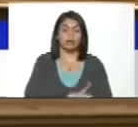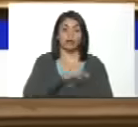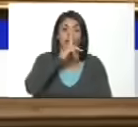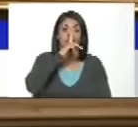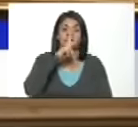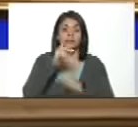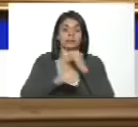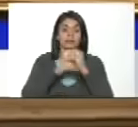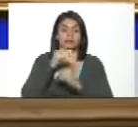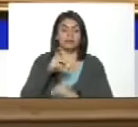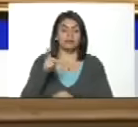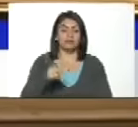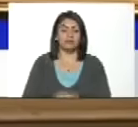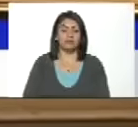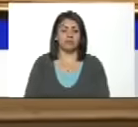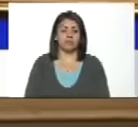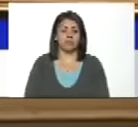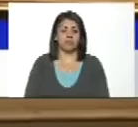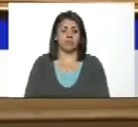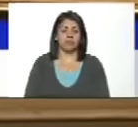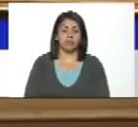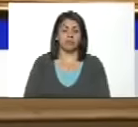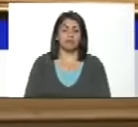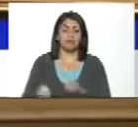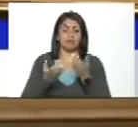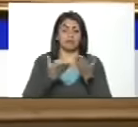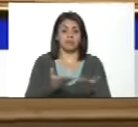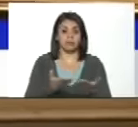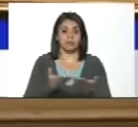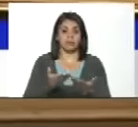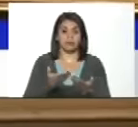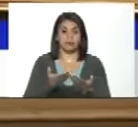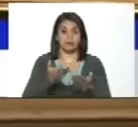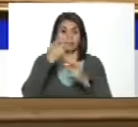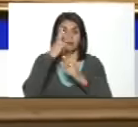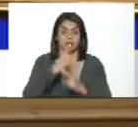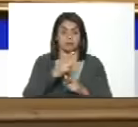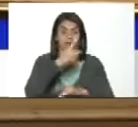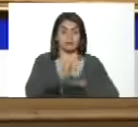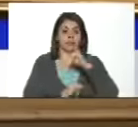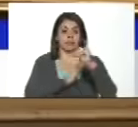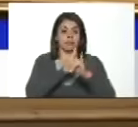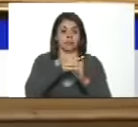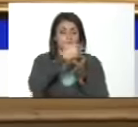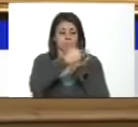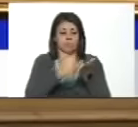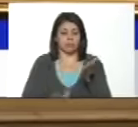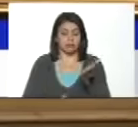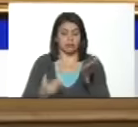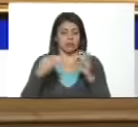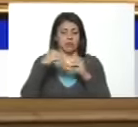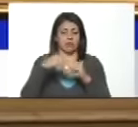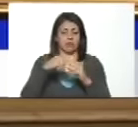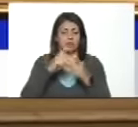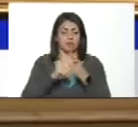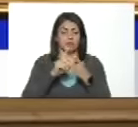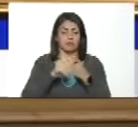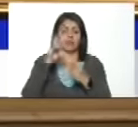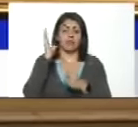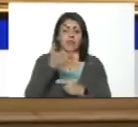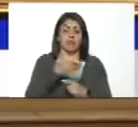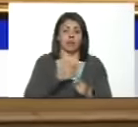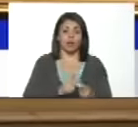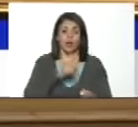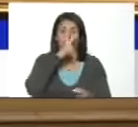horrendo crimen, que se sirvan respetar los tratados internacionales en materia de castigo